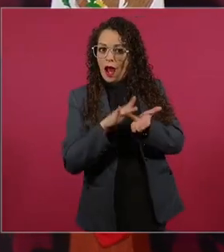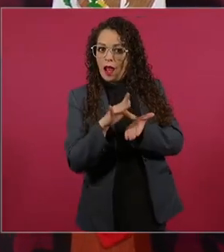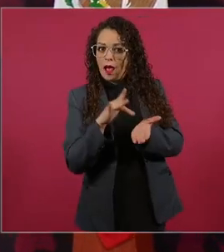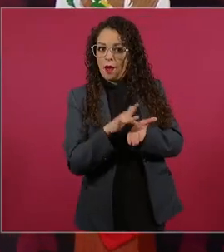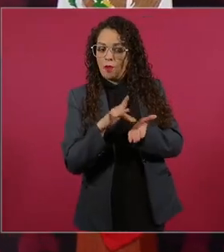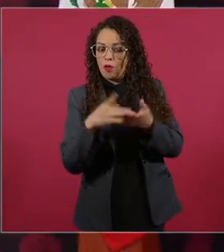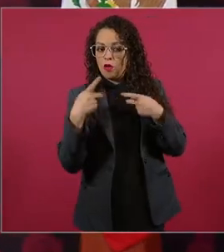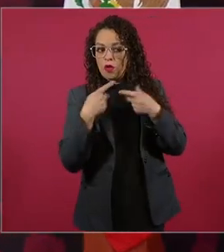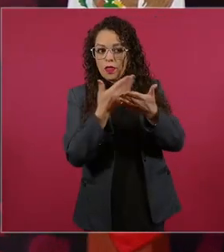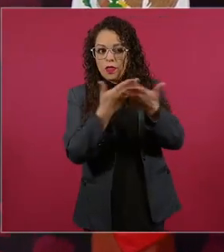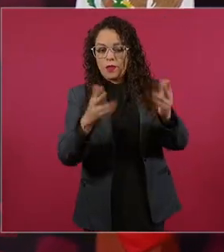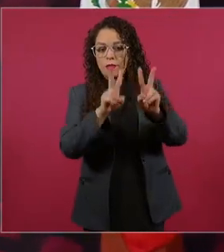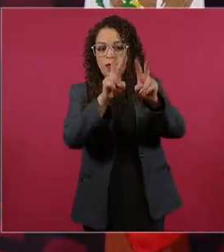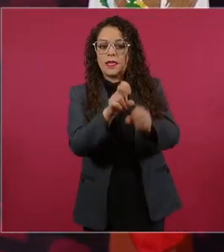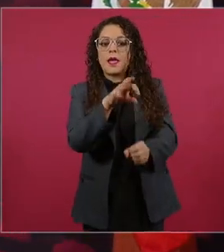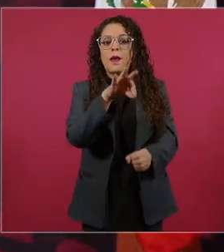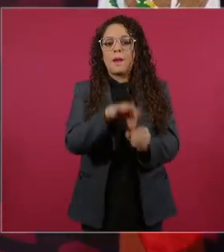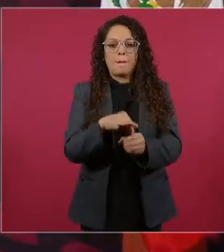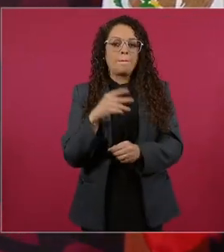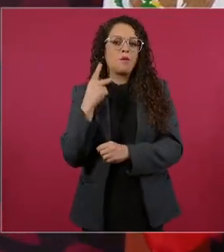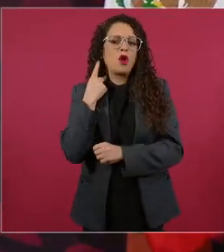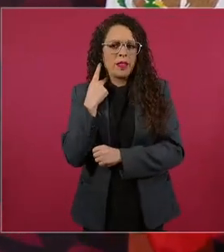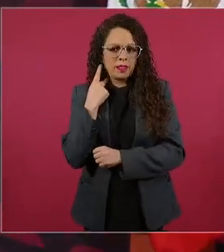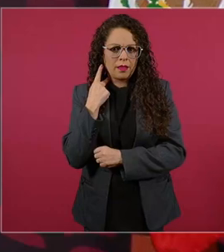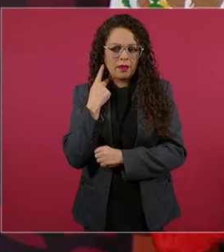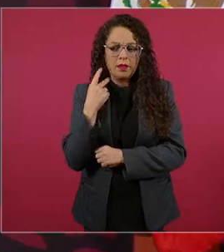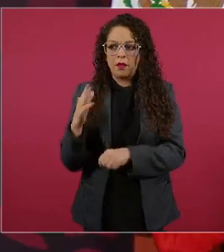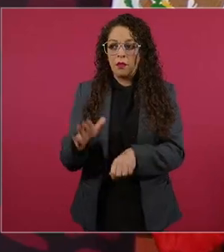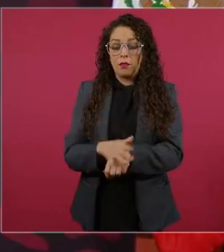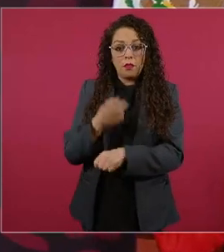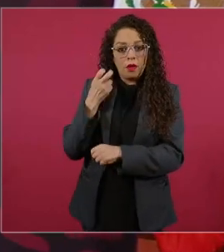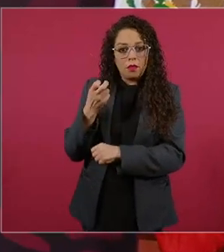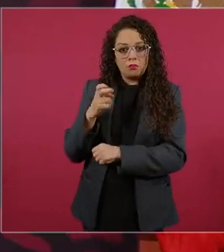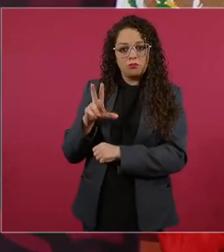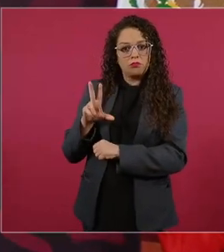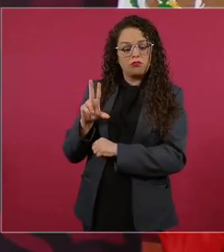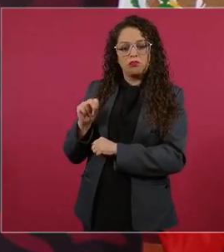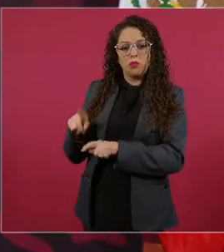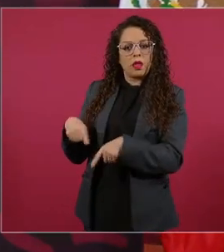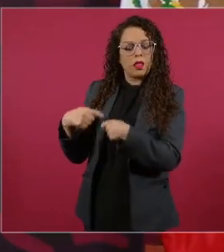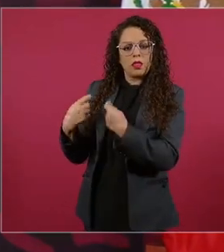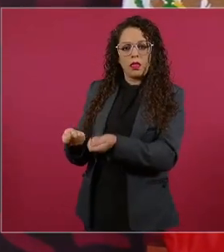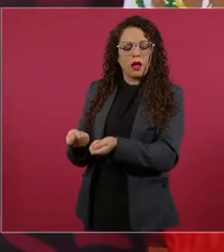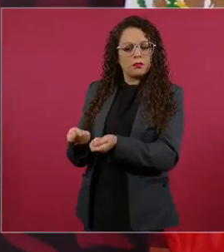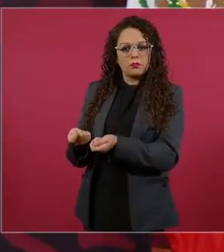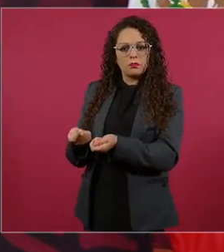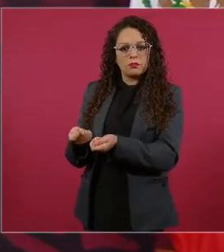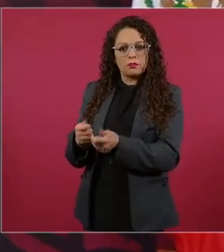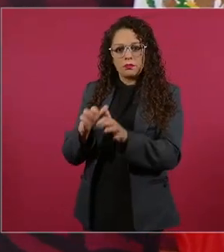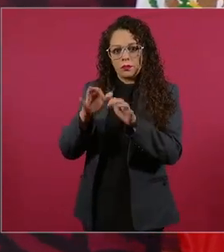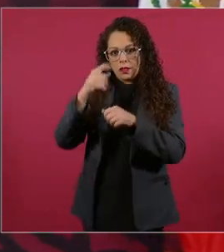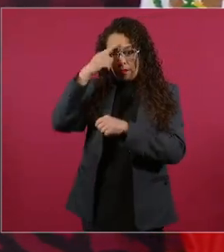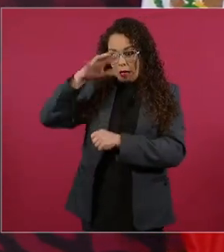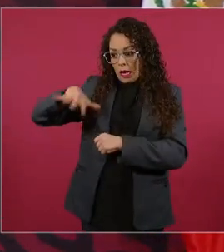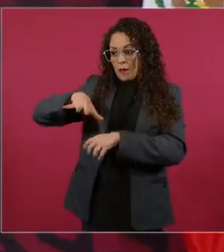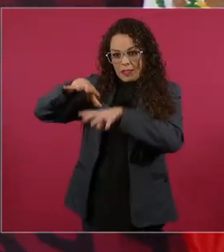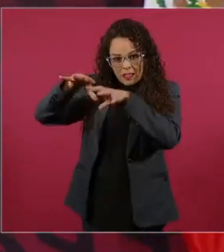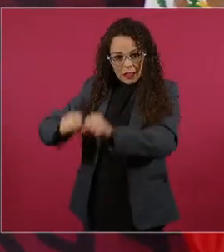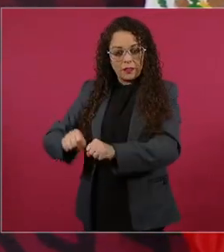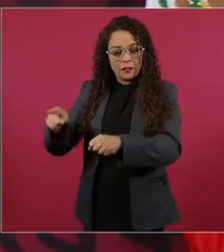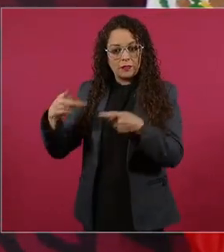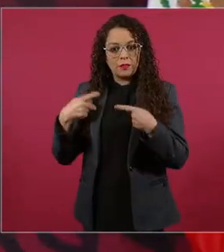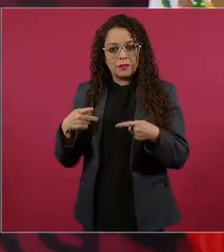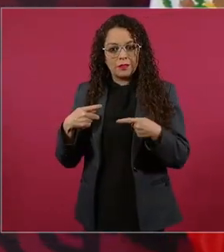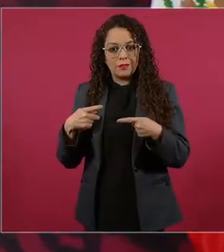Y entonces se niega a otorgar la orden de aprehensión. Pero esa fue